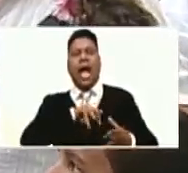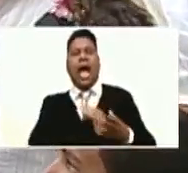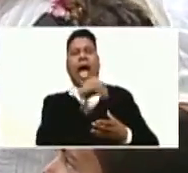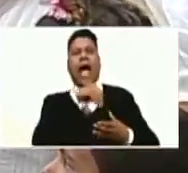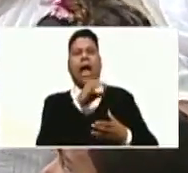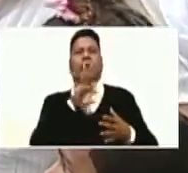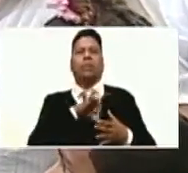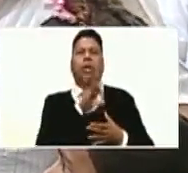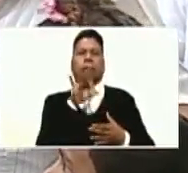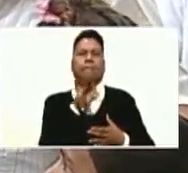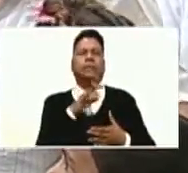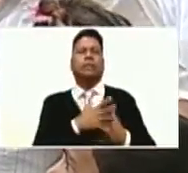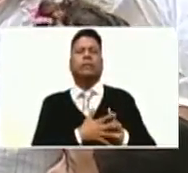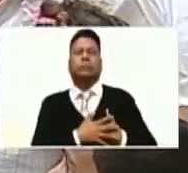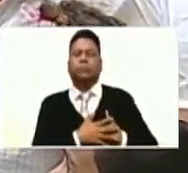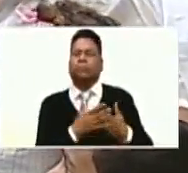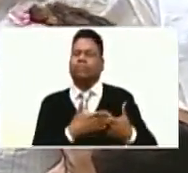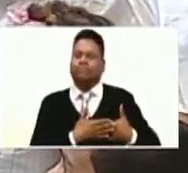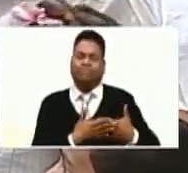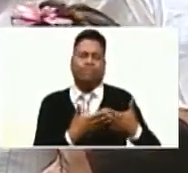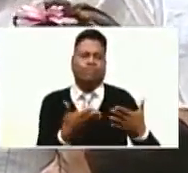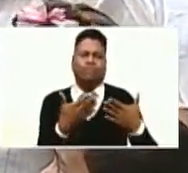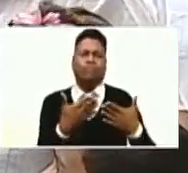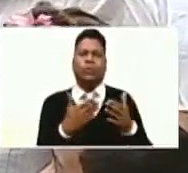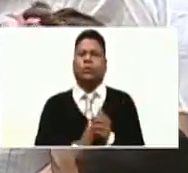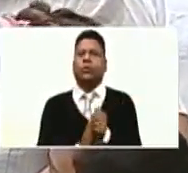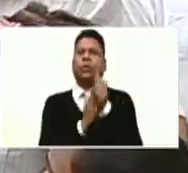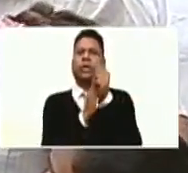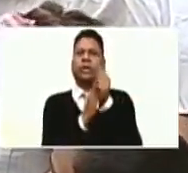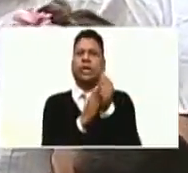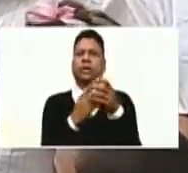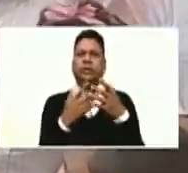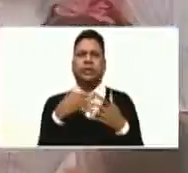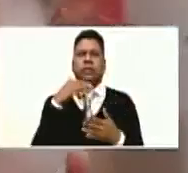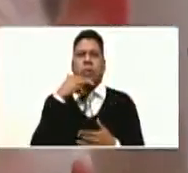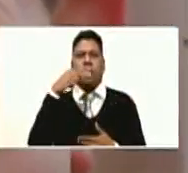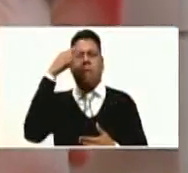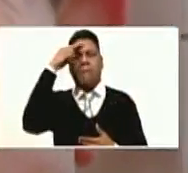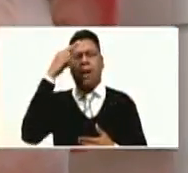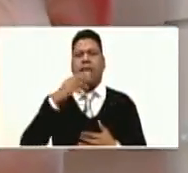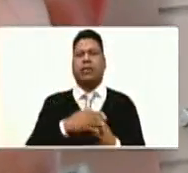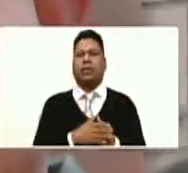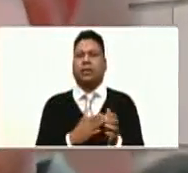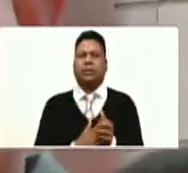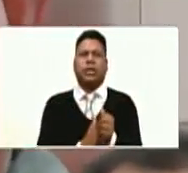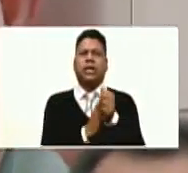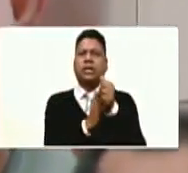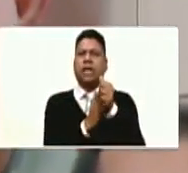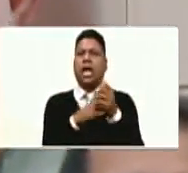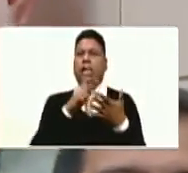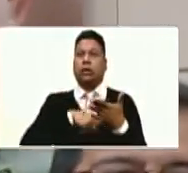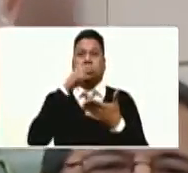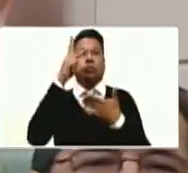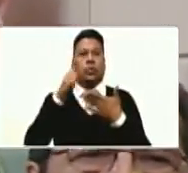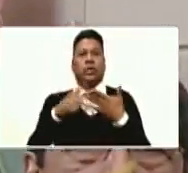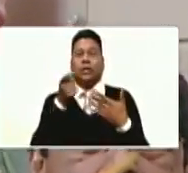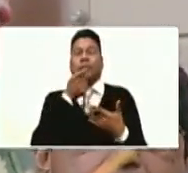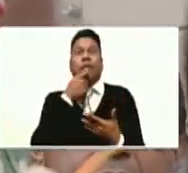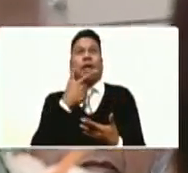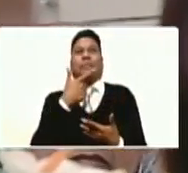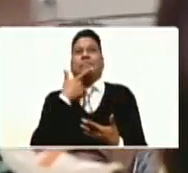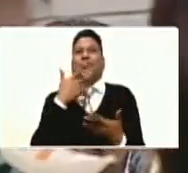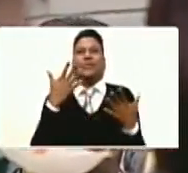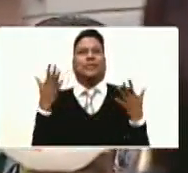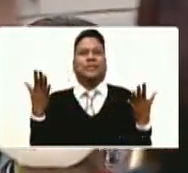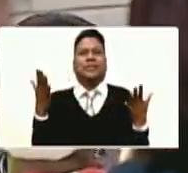el nuestro líder, nuestro conductor, nuestro padre, nuestro guía de un proyecto hermosísimo que